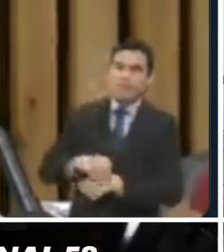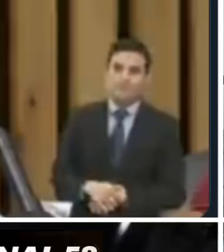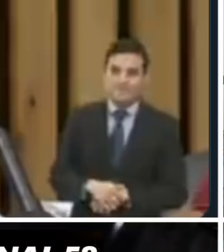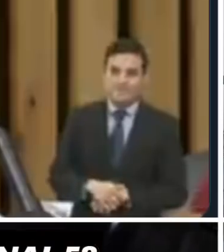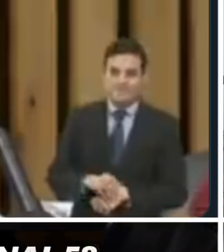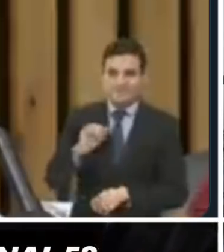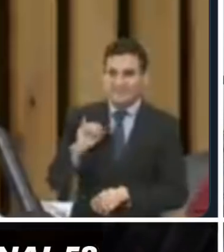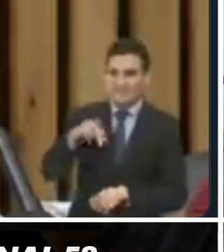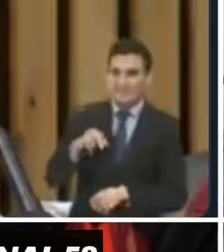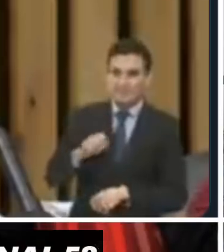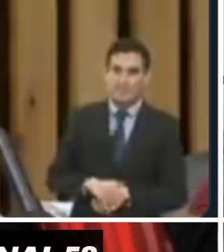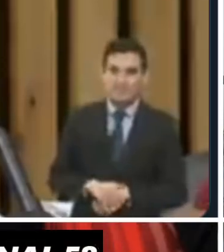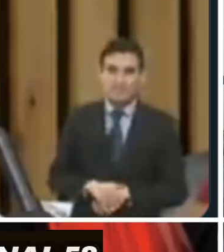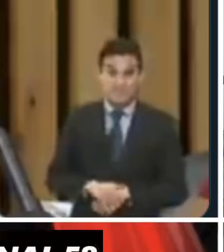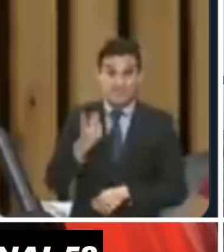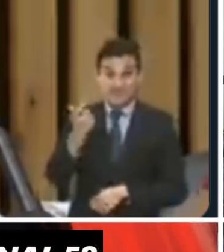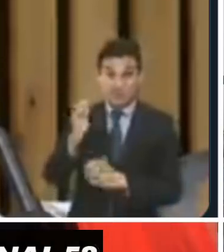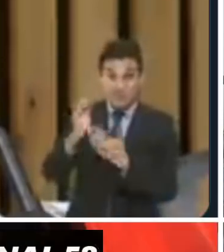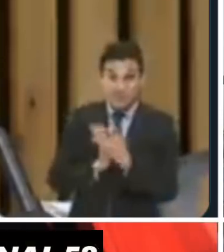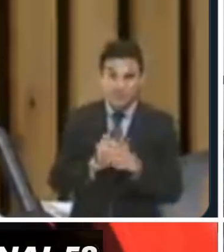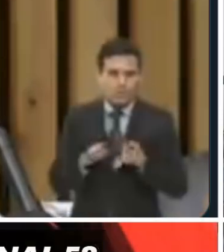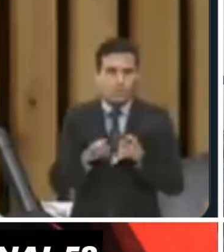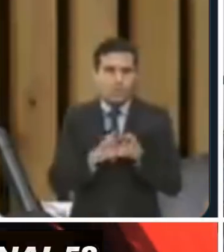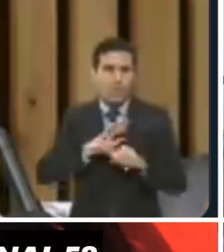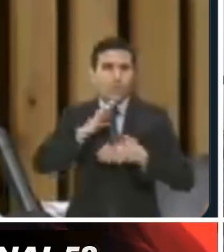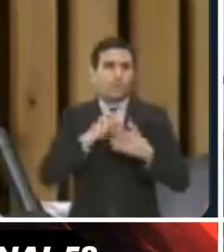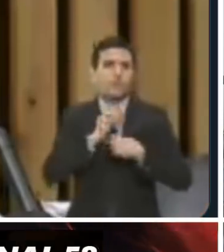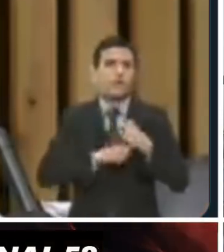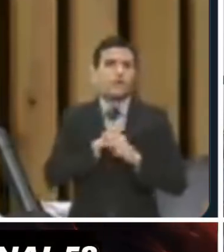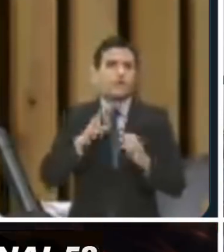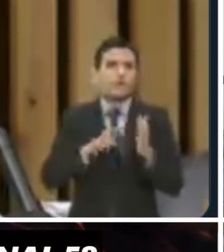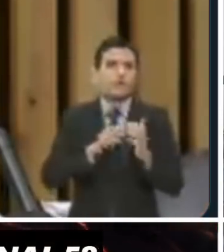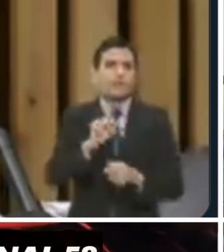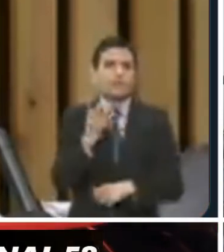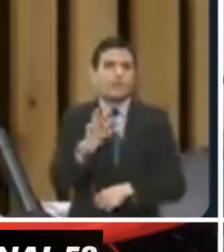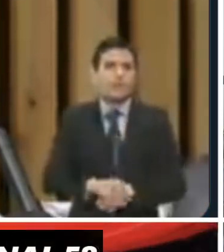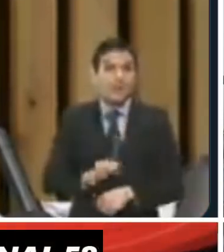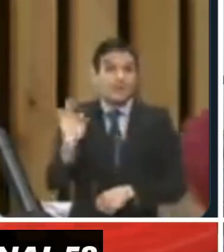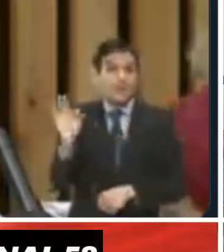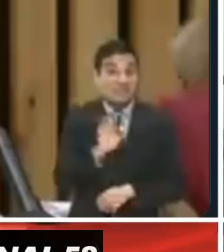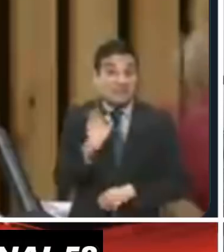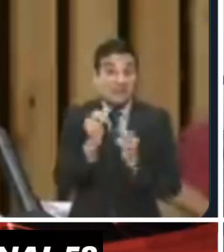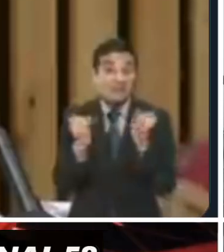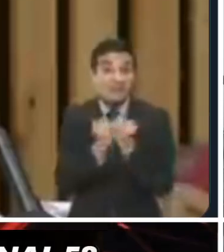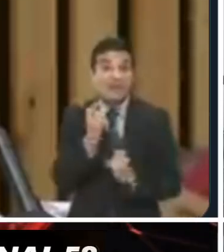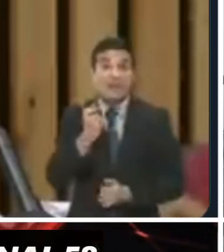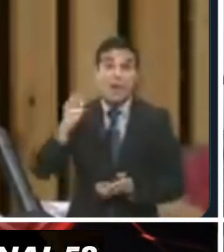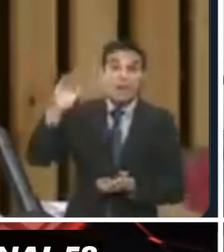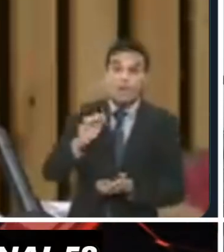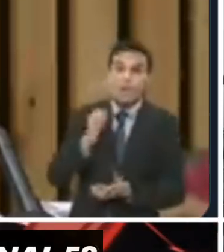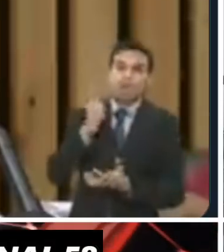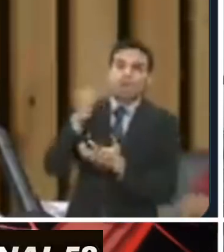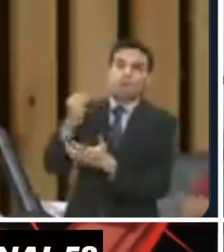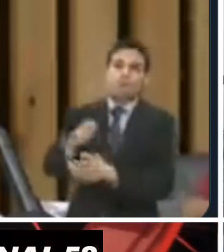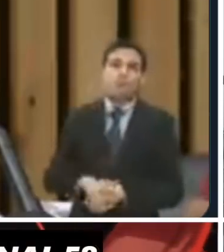una elección presidencial con todas las garantías que ofrece la Constitución. Cuidado con esos supuestos ahorros